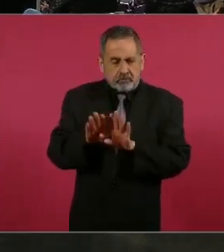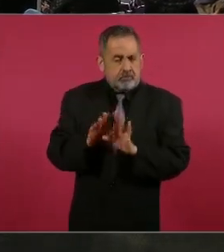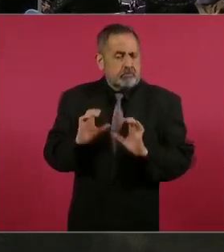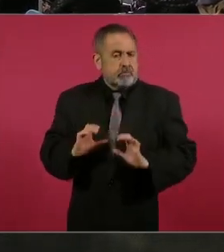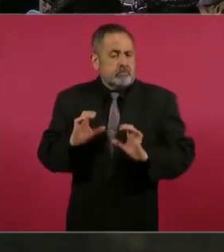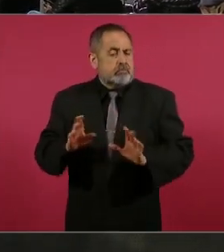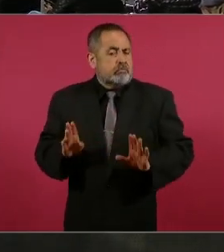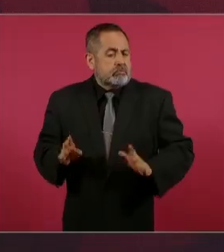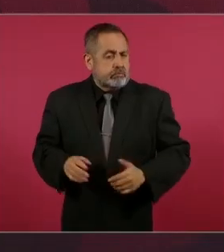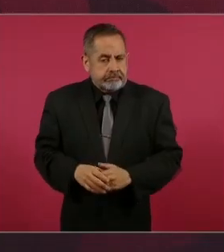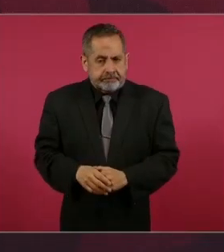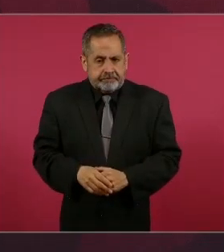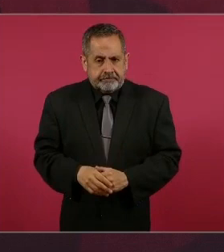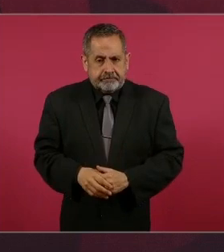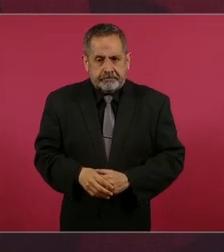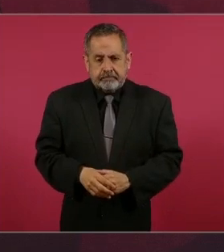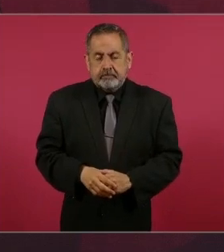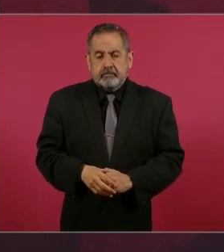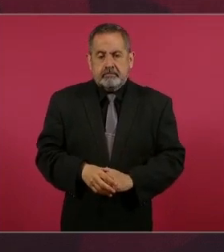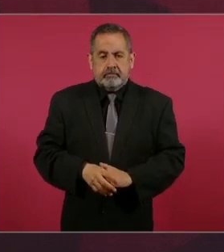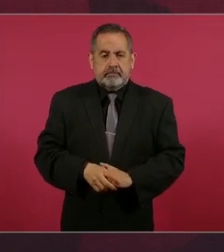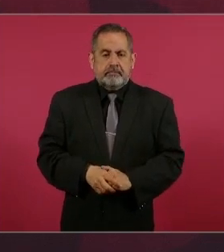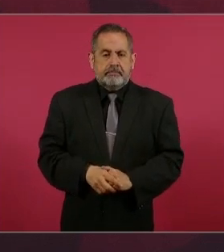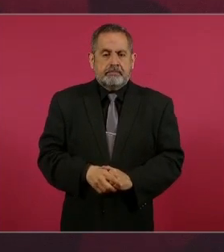segunda, bueno, pregunta. Nosotros decíamos que